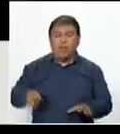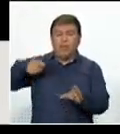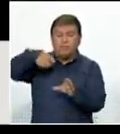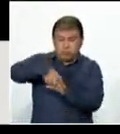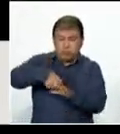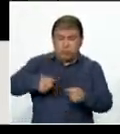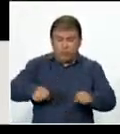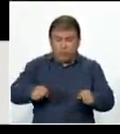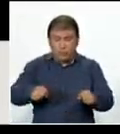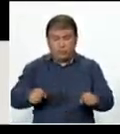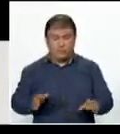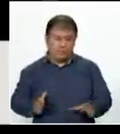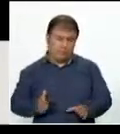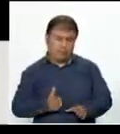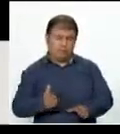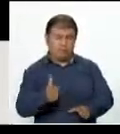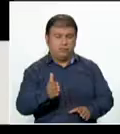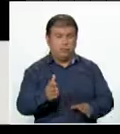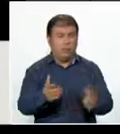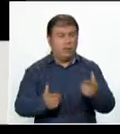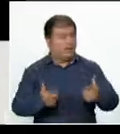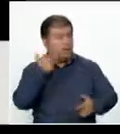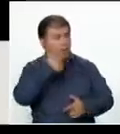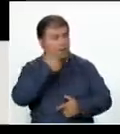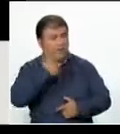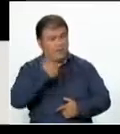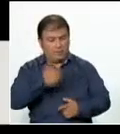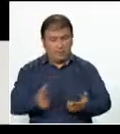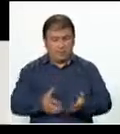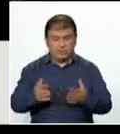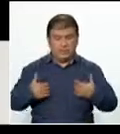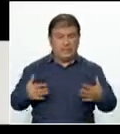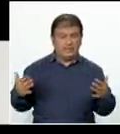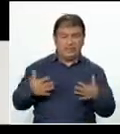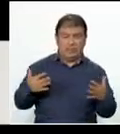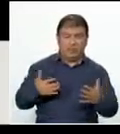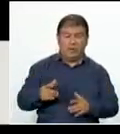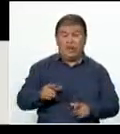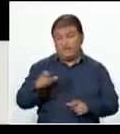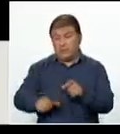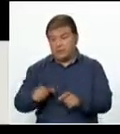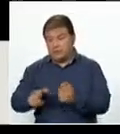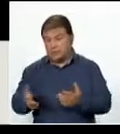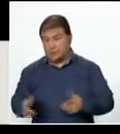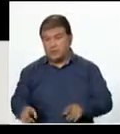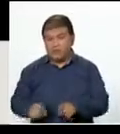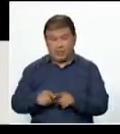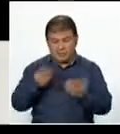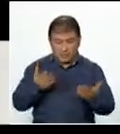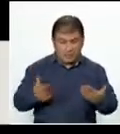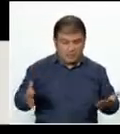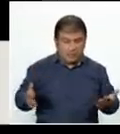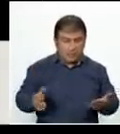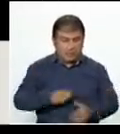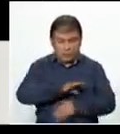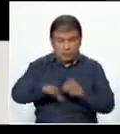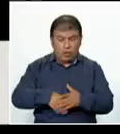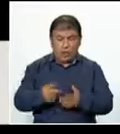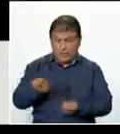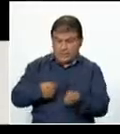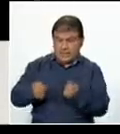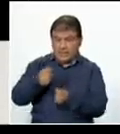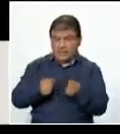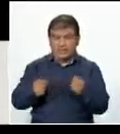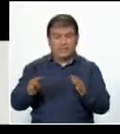empiezan a avanzar con las motos, enfrentándose incluso a balazos, ¿no? Que es lo que les generó mucho terror. Algunos De hecho, lo que vemos aquí es que ya todos los locales que están alrededor han